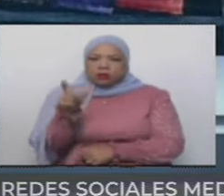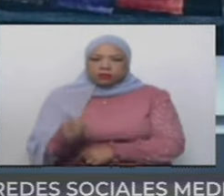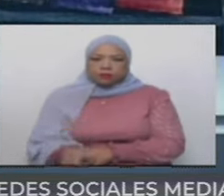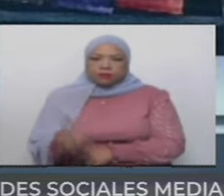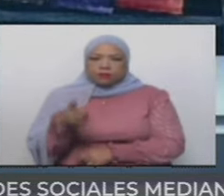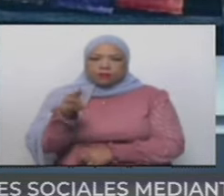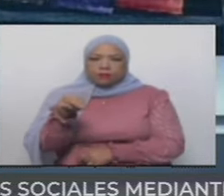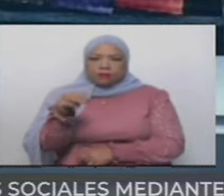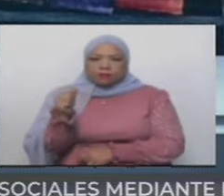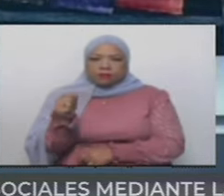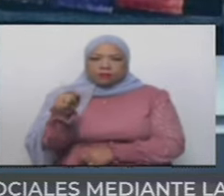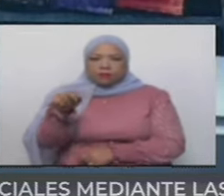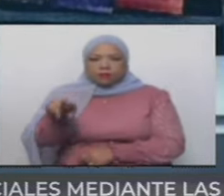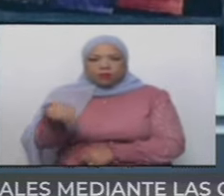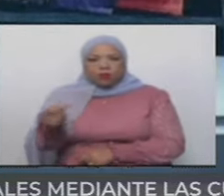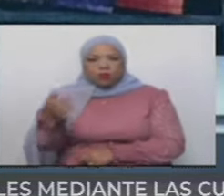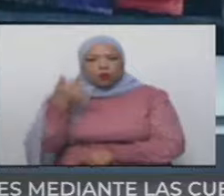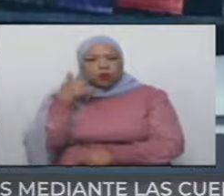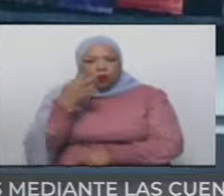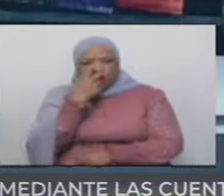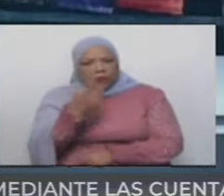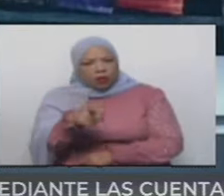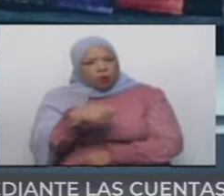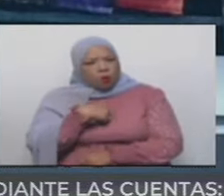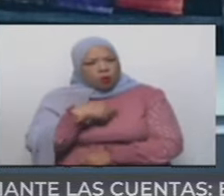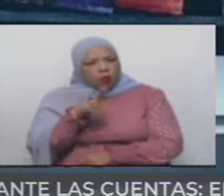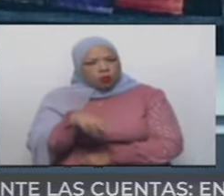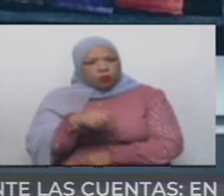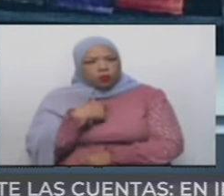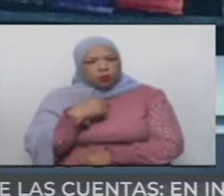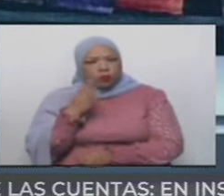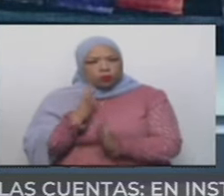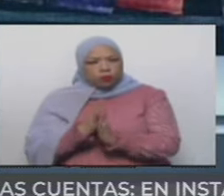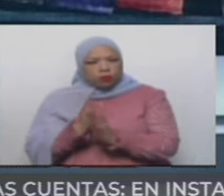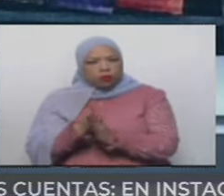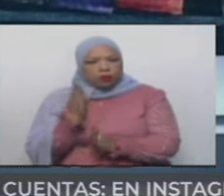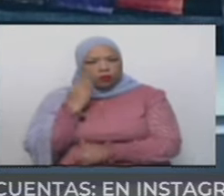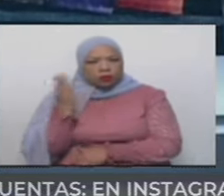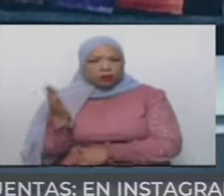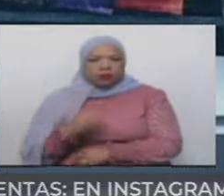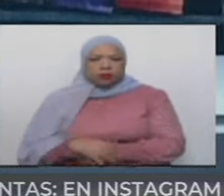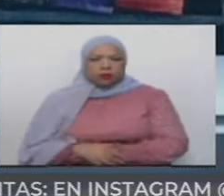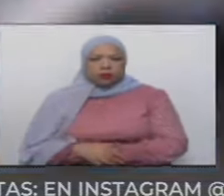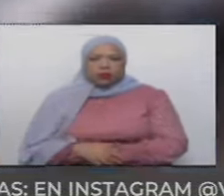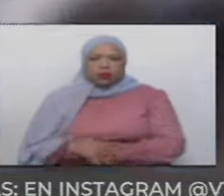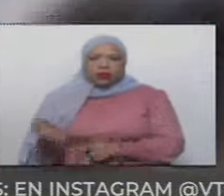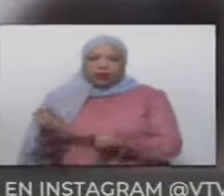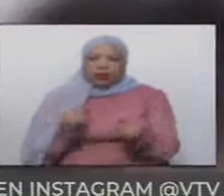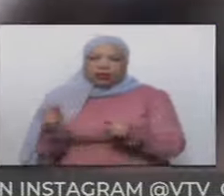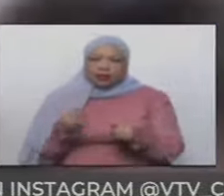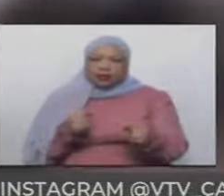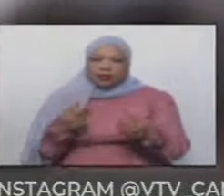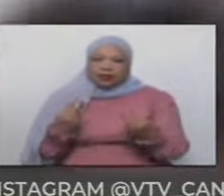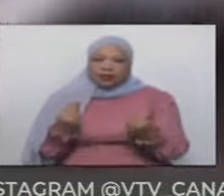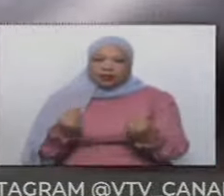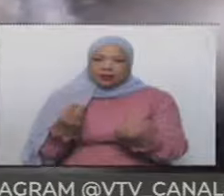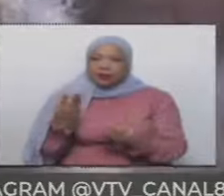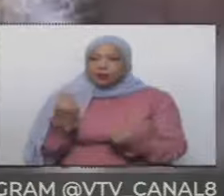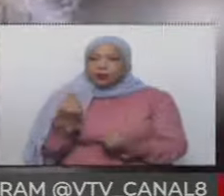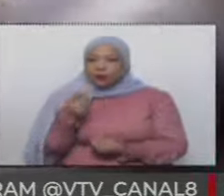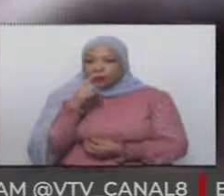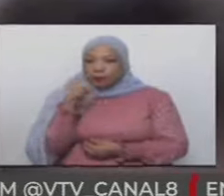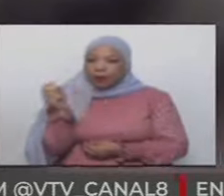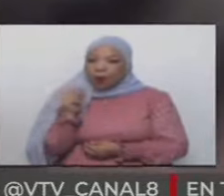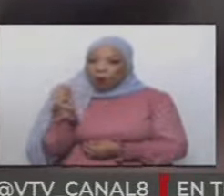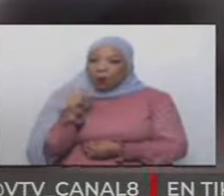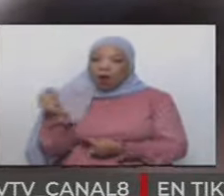me tienes que invitar a tu programa, no me has invitado. ¿Oíste? Mira, tenemos bastante de qué hablar. ¿Ah? Y vamos a